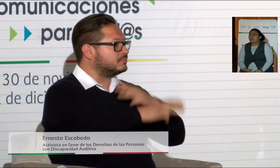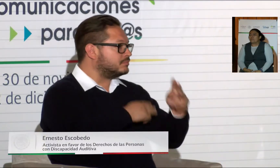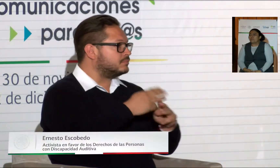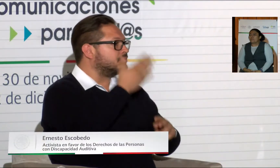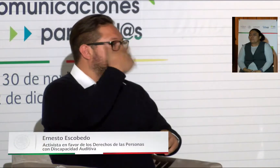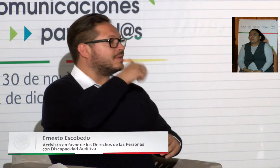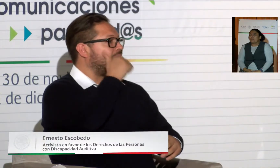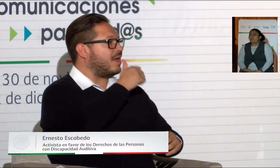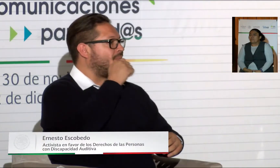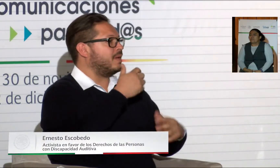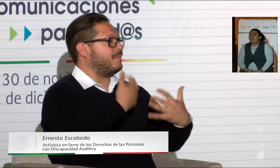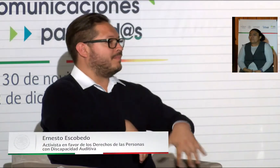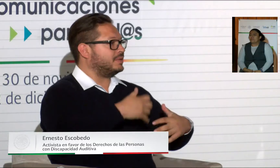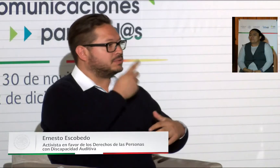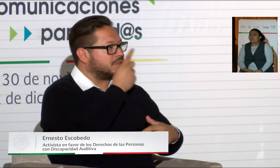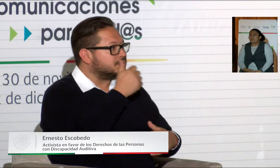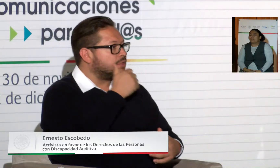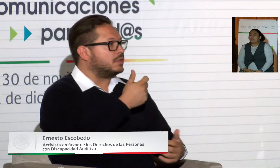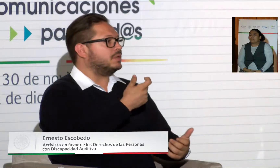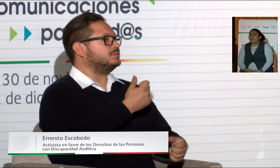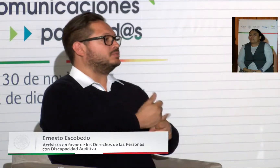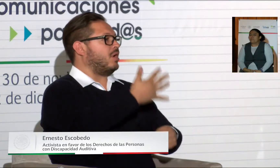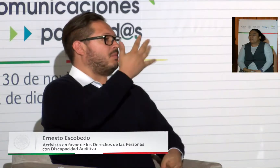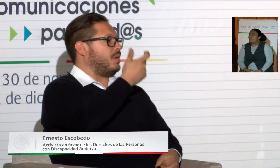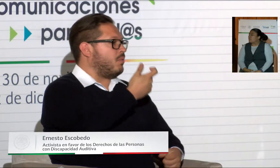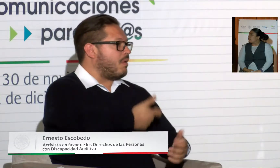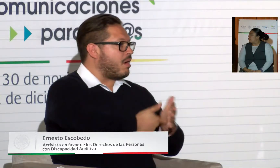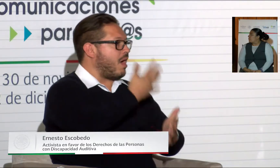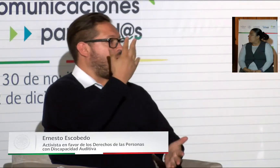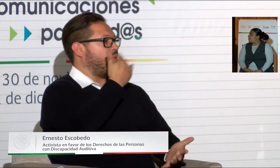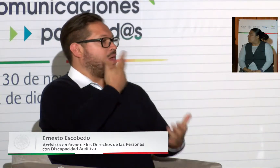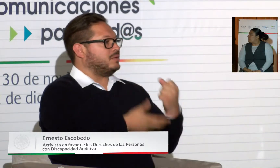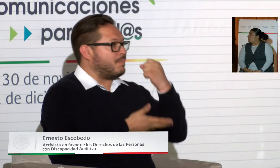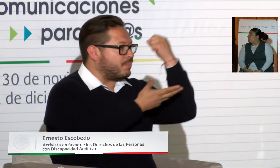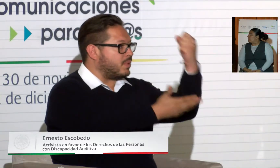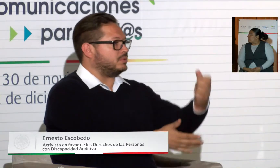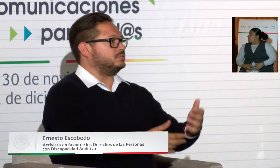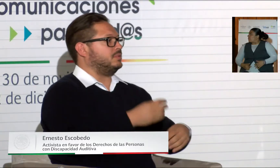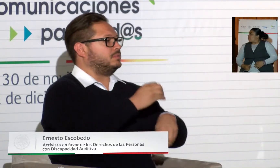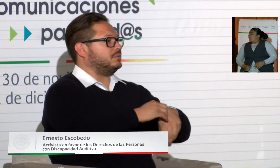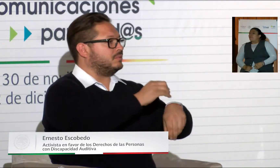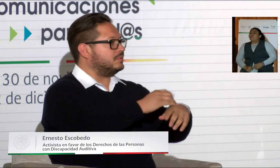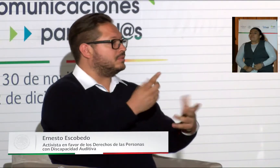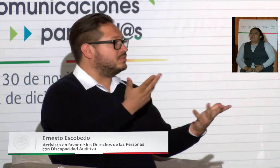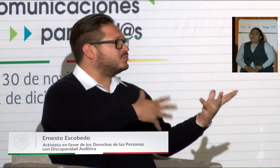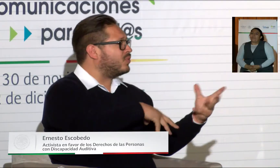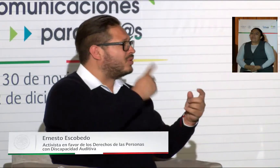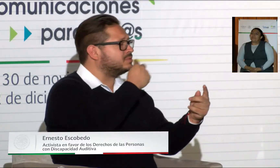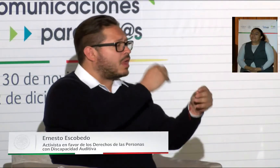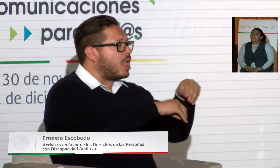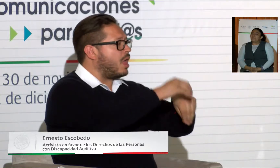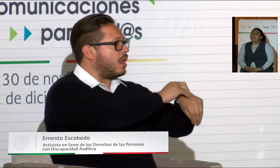que existan intérpretes o sordos dentro de la televisión, no hay subtitulaje,